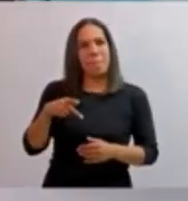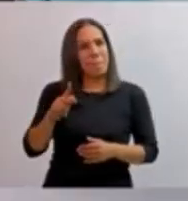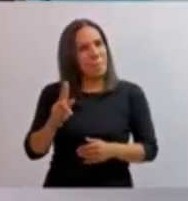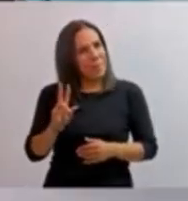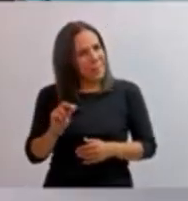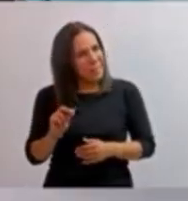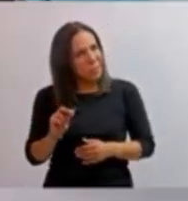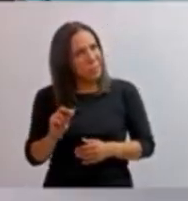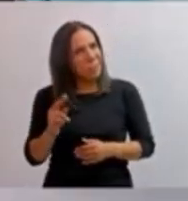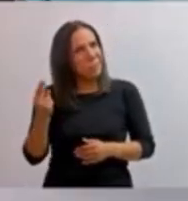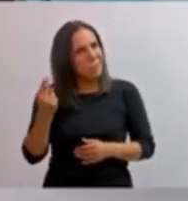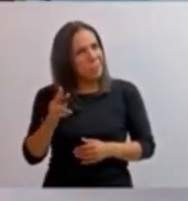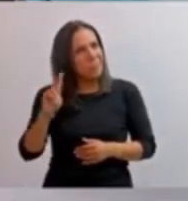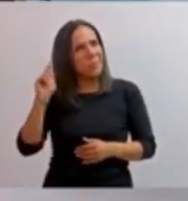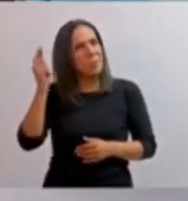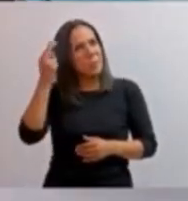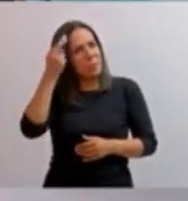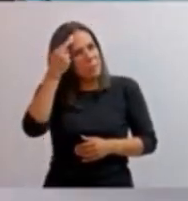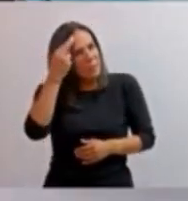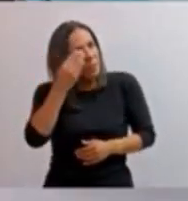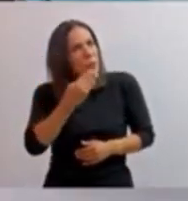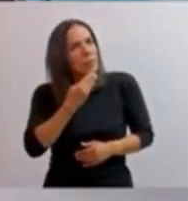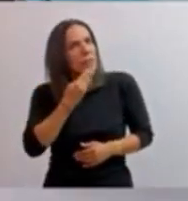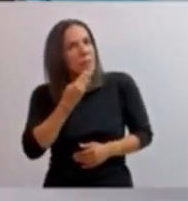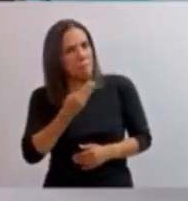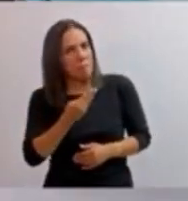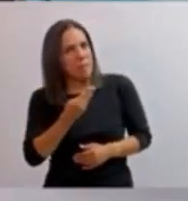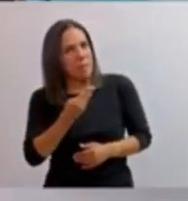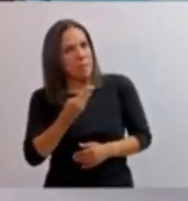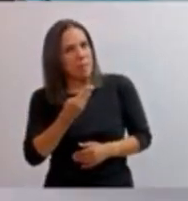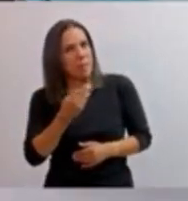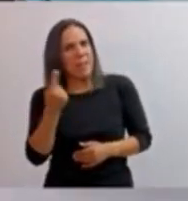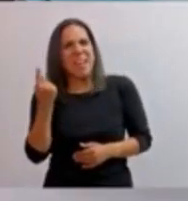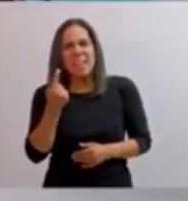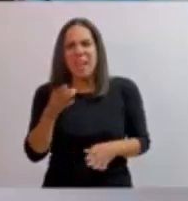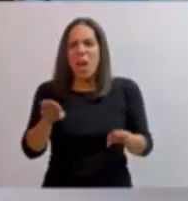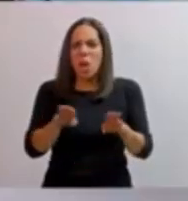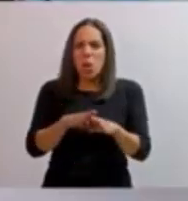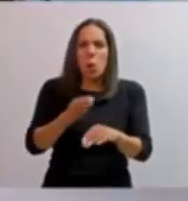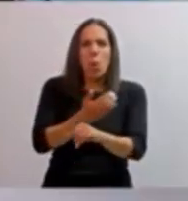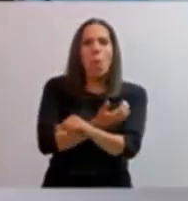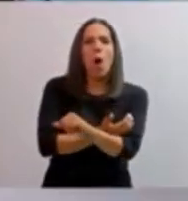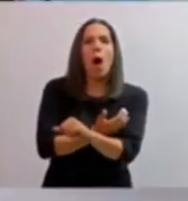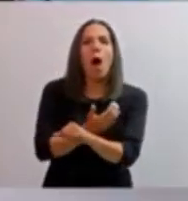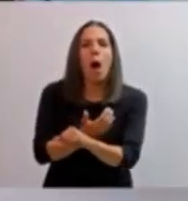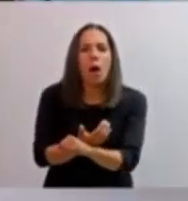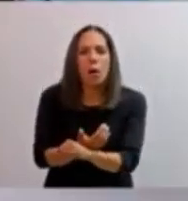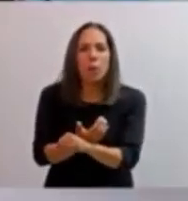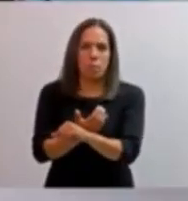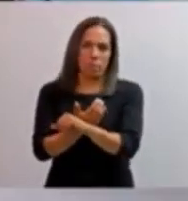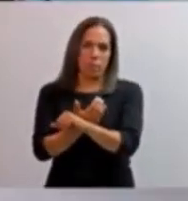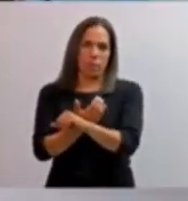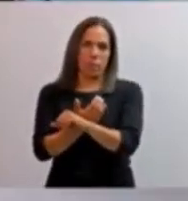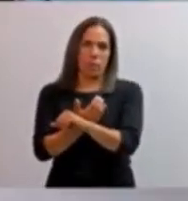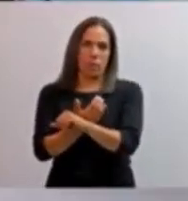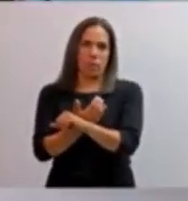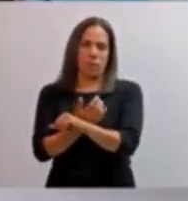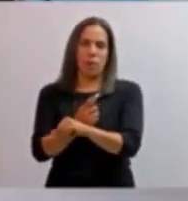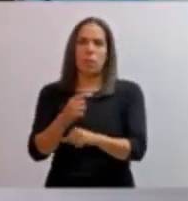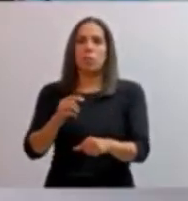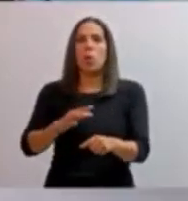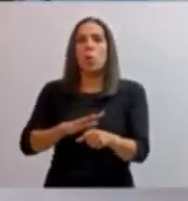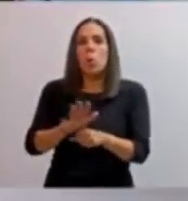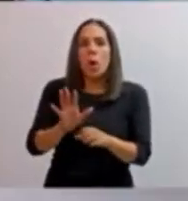el recordarlo, porque dar el seguimiento a ese acompañamiento pues posibilita la